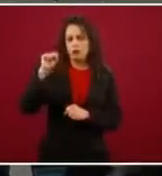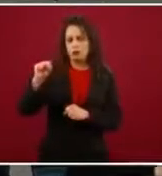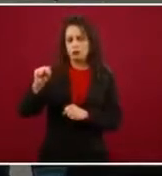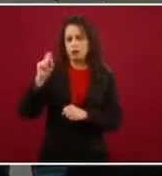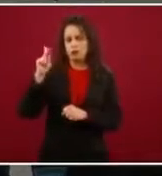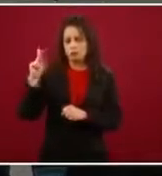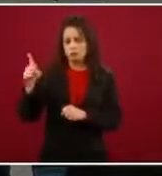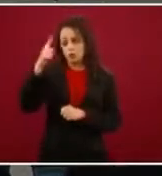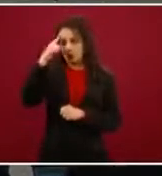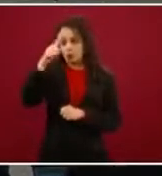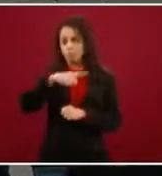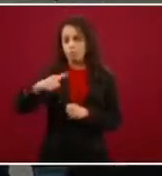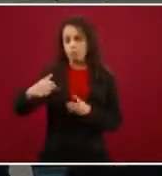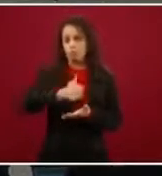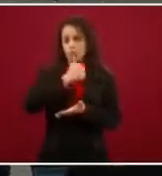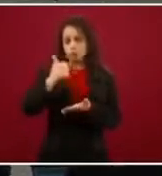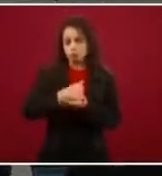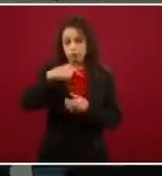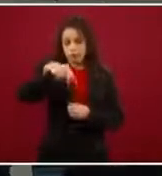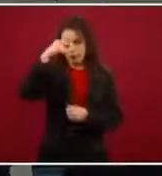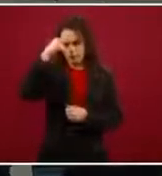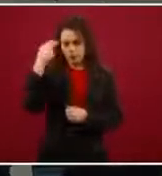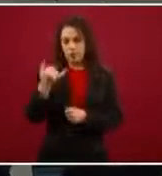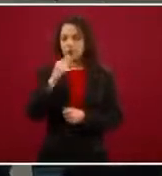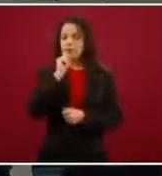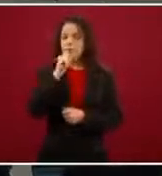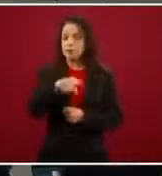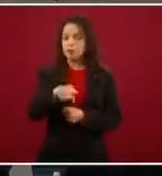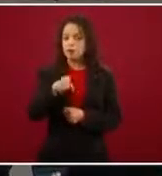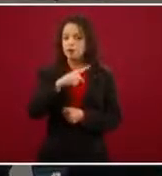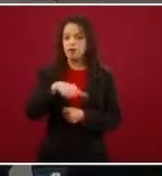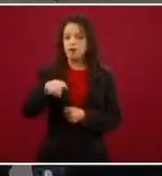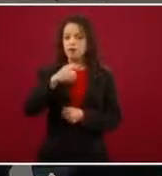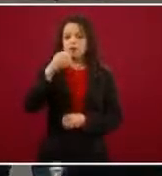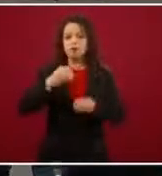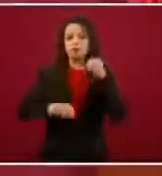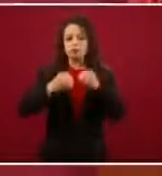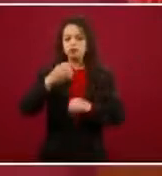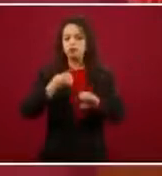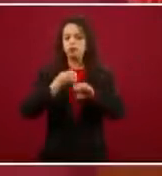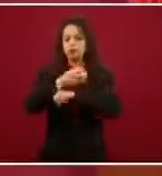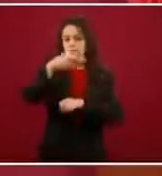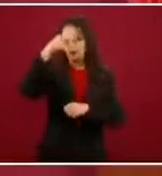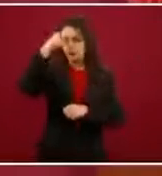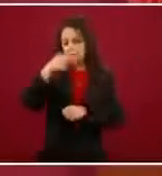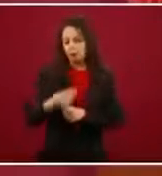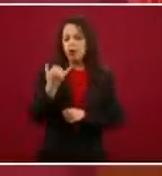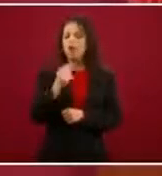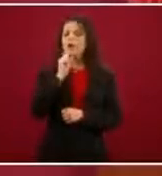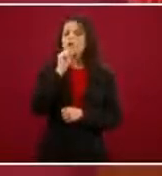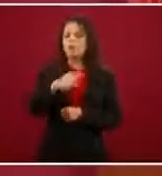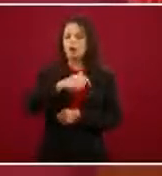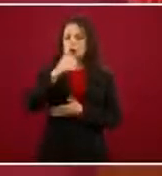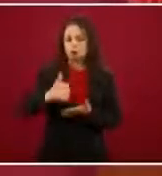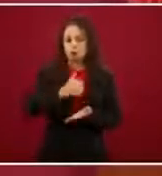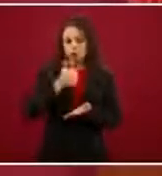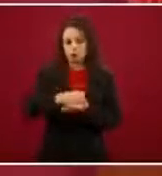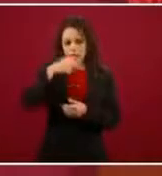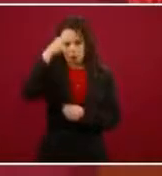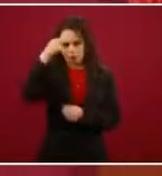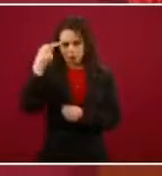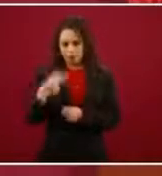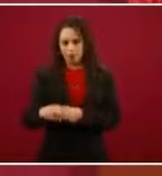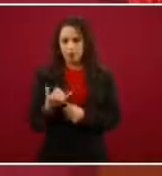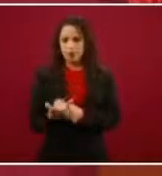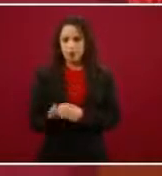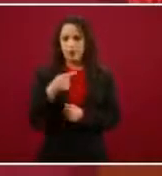del Gobierno de México y el gobierno y las fiscalías en el Estado de México y en la Ciudad de México. Y los montos bloqueados